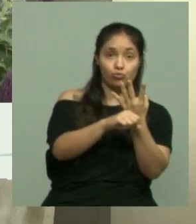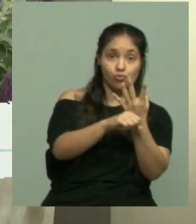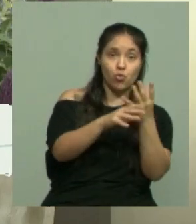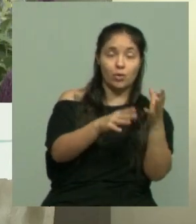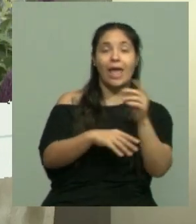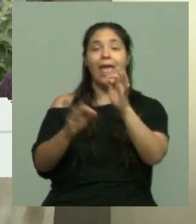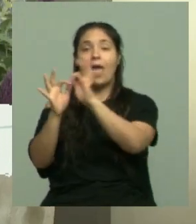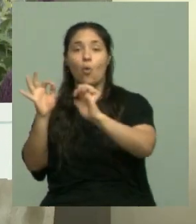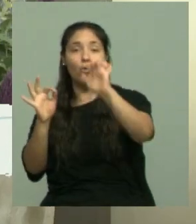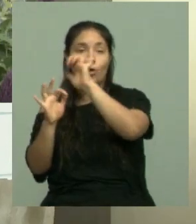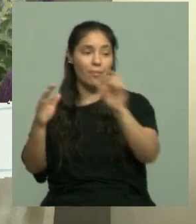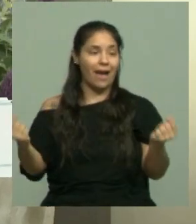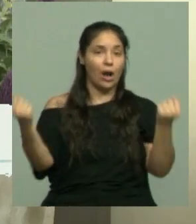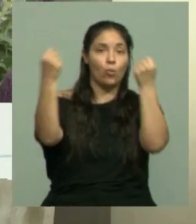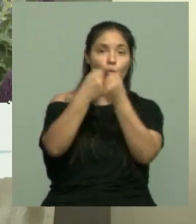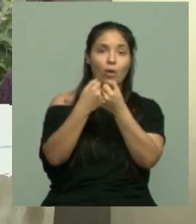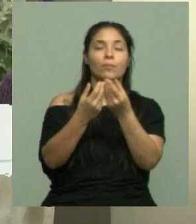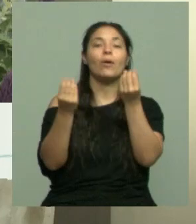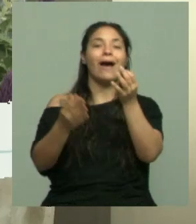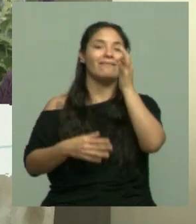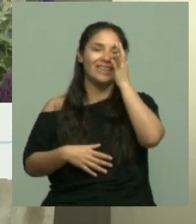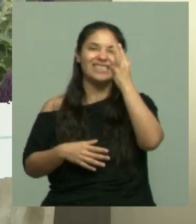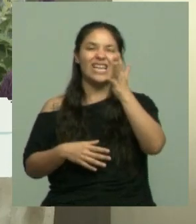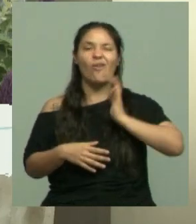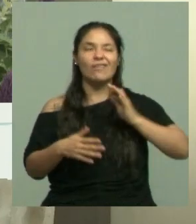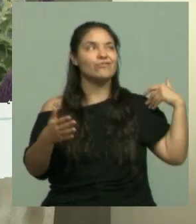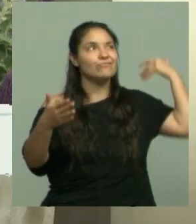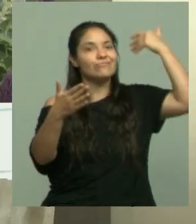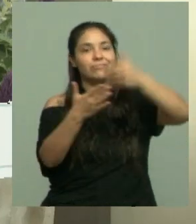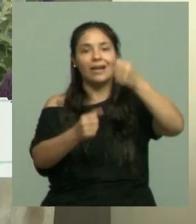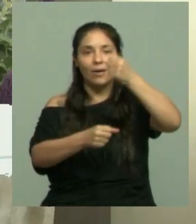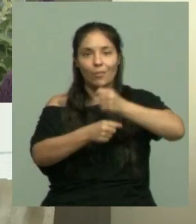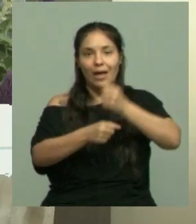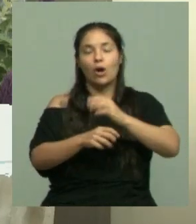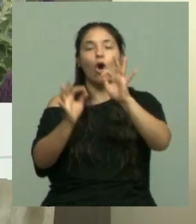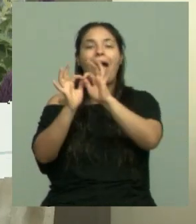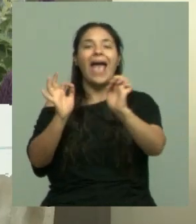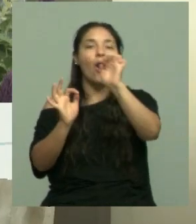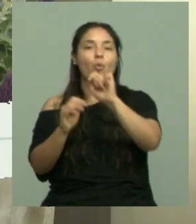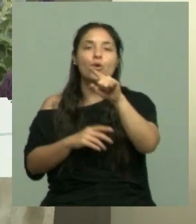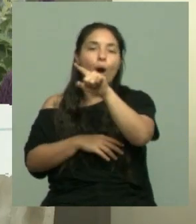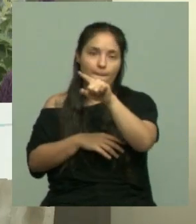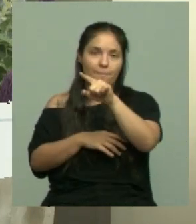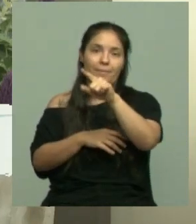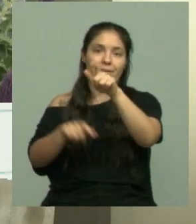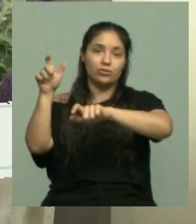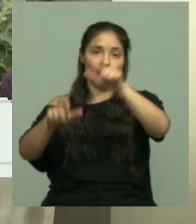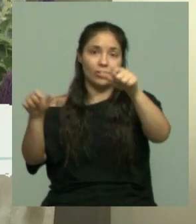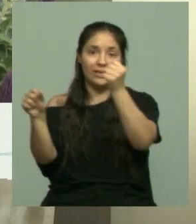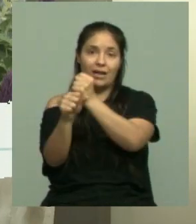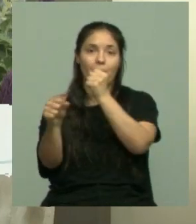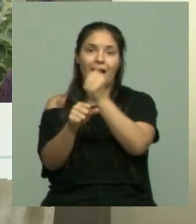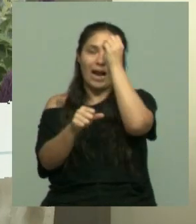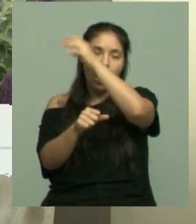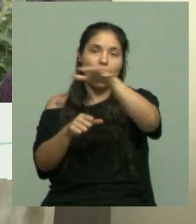poco, después de 25 años de trabajo, al que resiste Europa, sobre todo los trabajadores, los